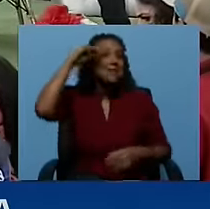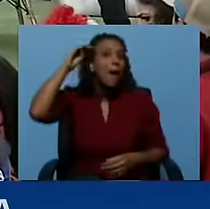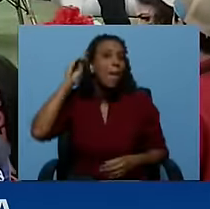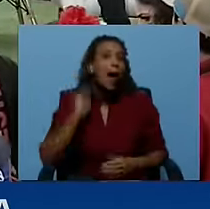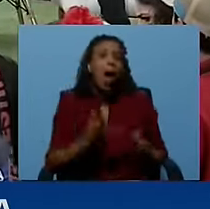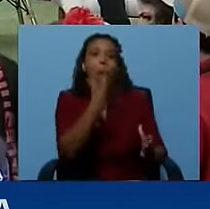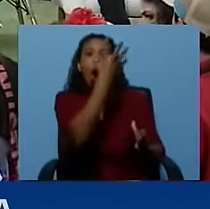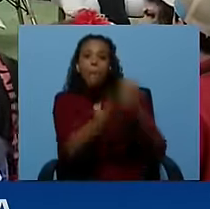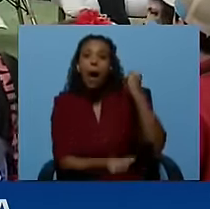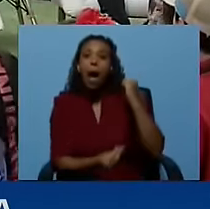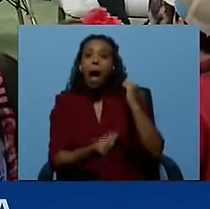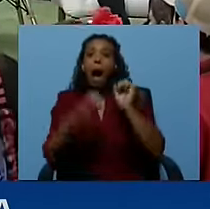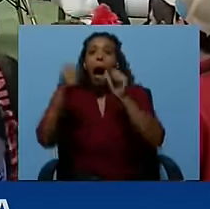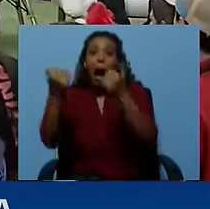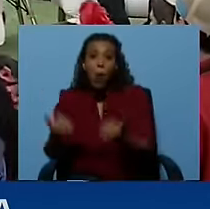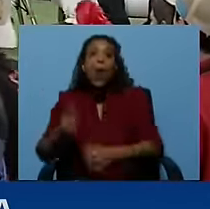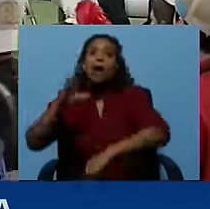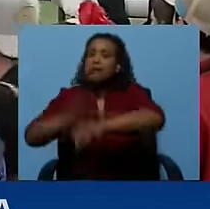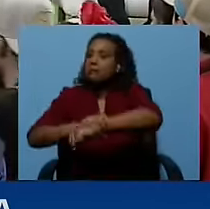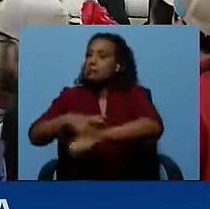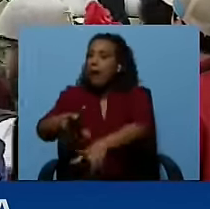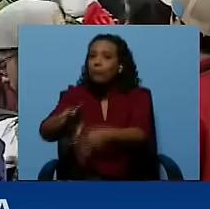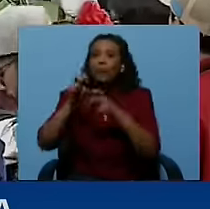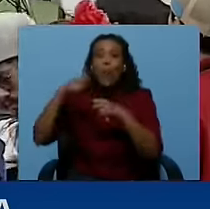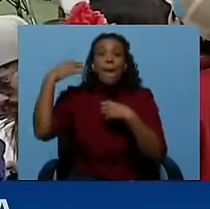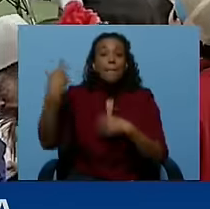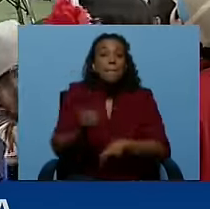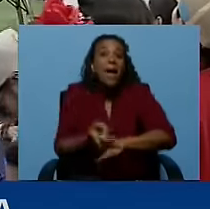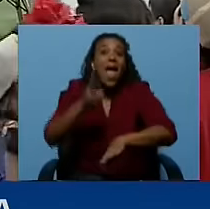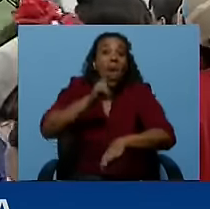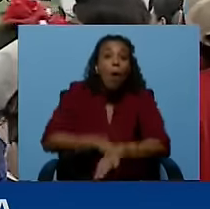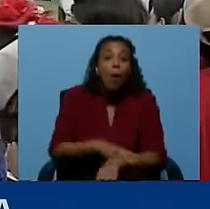en las manos del vampiro, que ese sí le va a chupar la sangre.